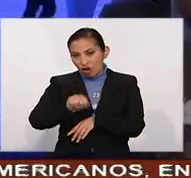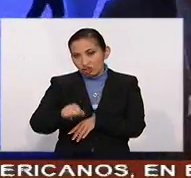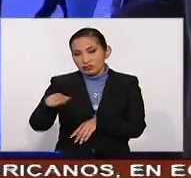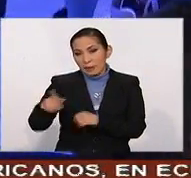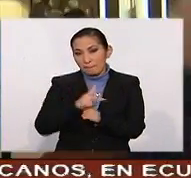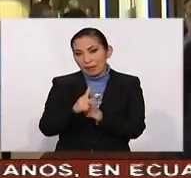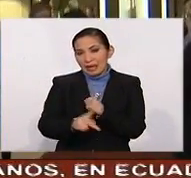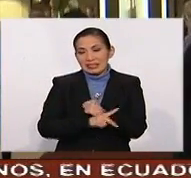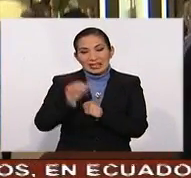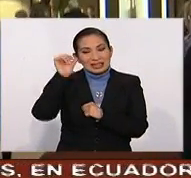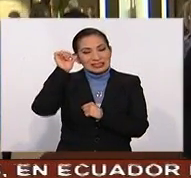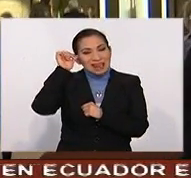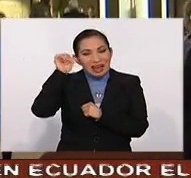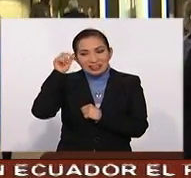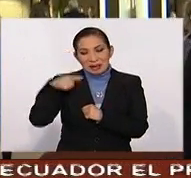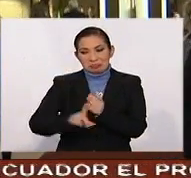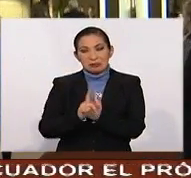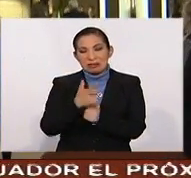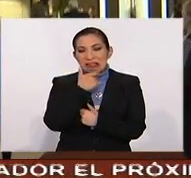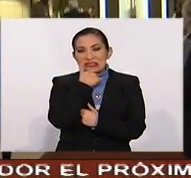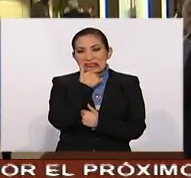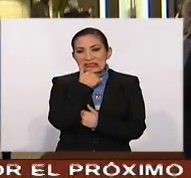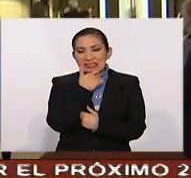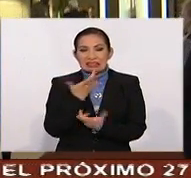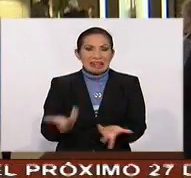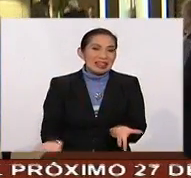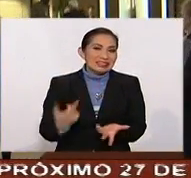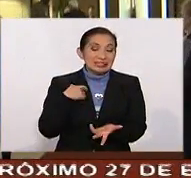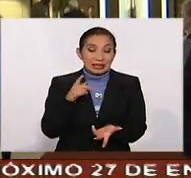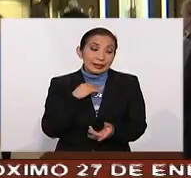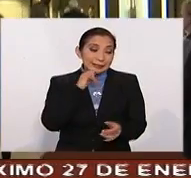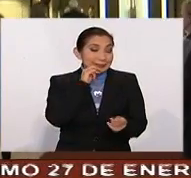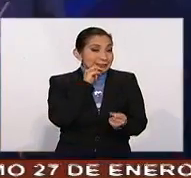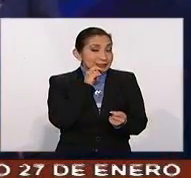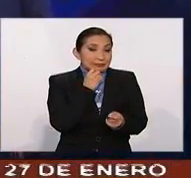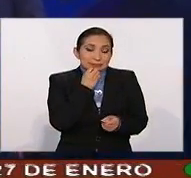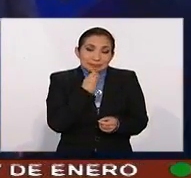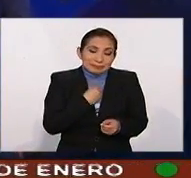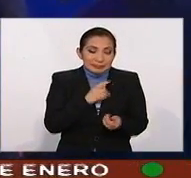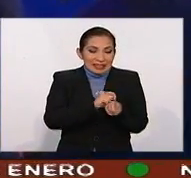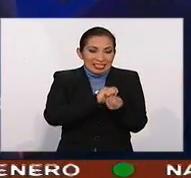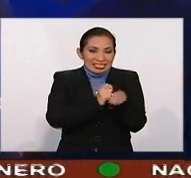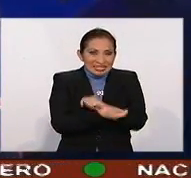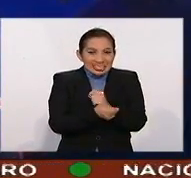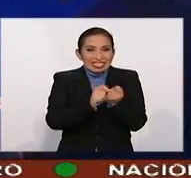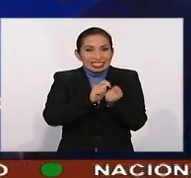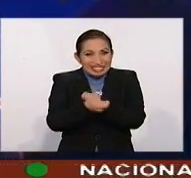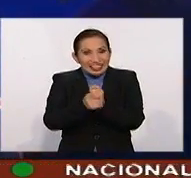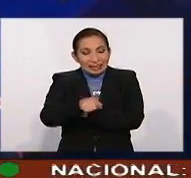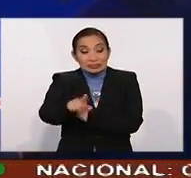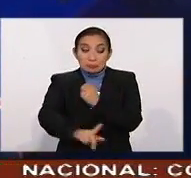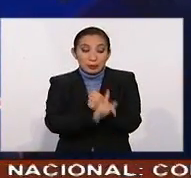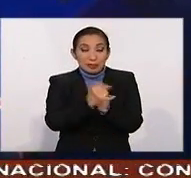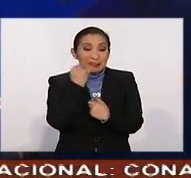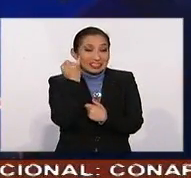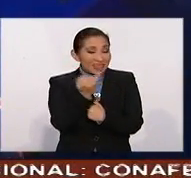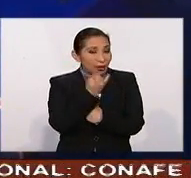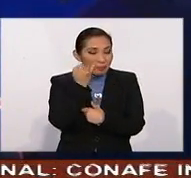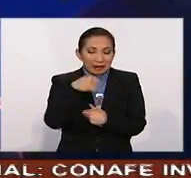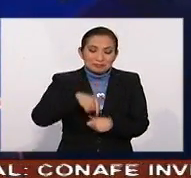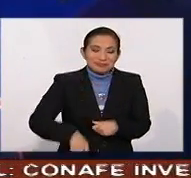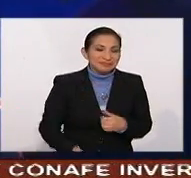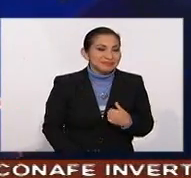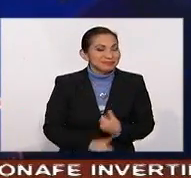los países asiáticos tienen problemas con el inglés y ha tenido que haber traducción. Ese problema de idioma es también un problema que dicen